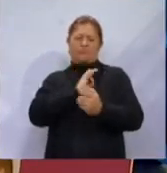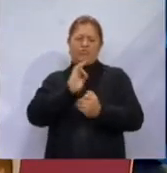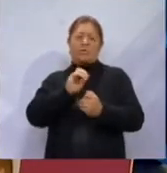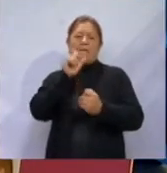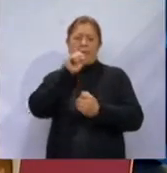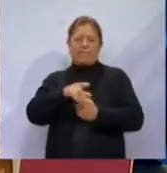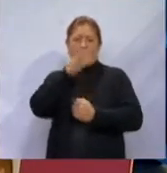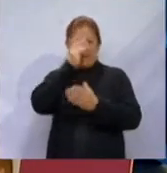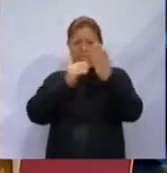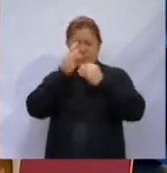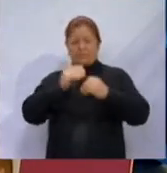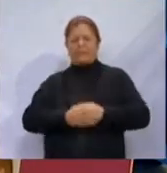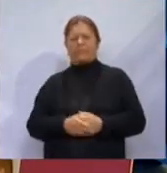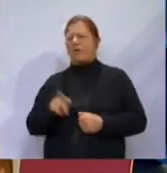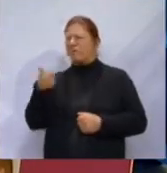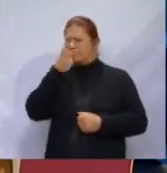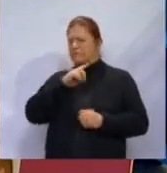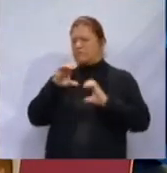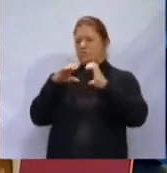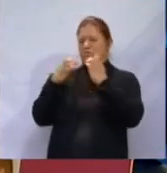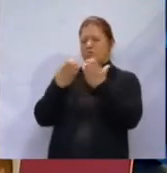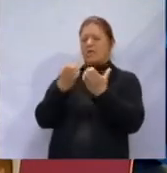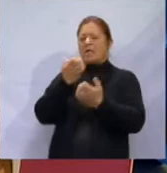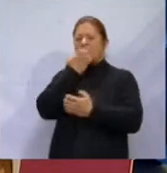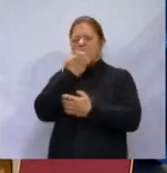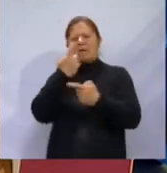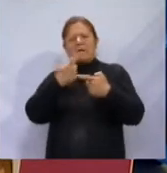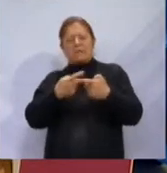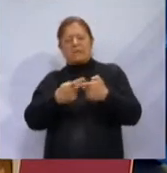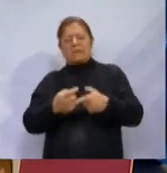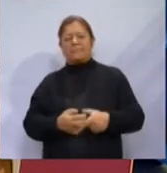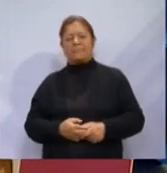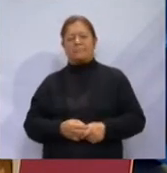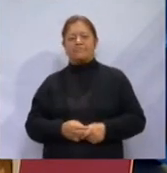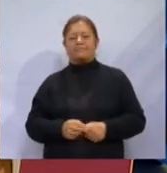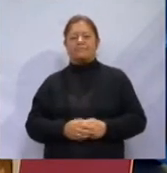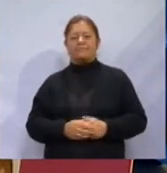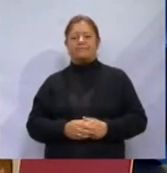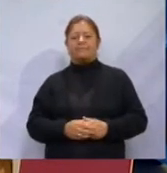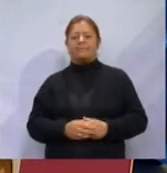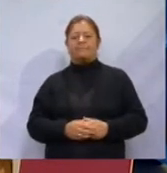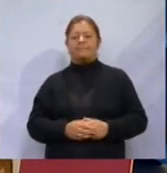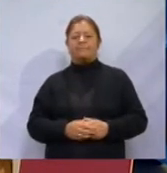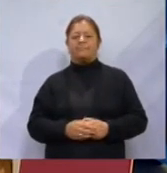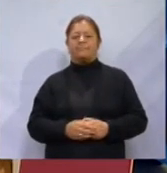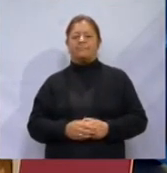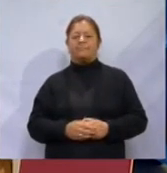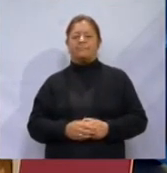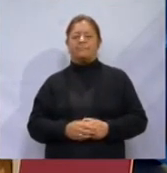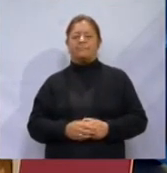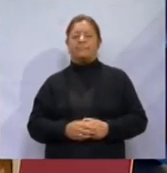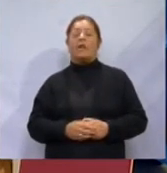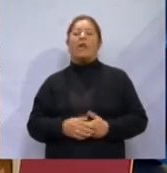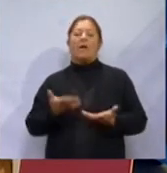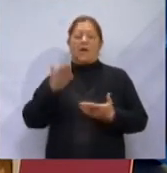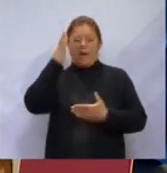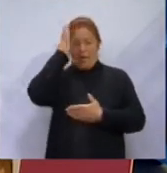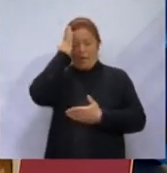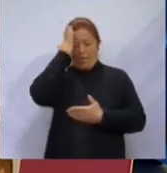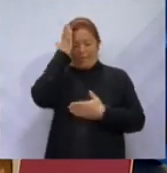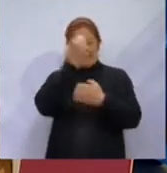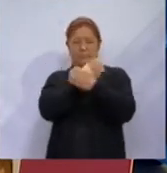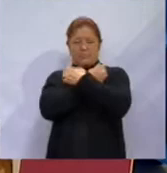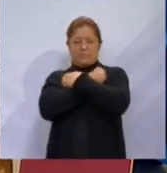de comunidad escolar. ¿Quiénes la integran? Bien, la comunidad escolar la integran las autoridades